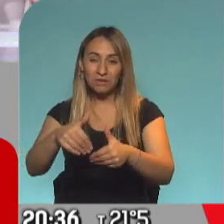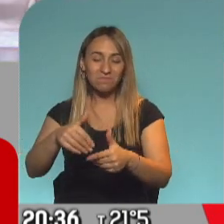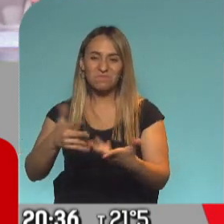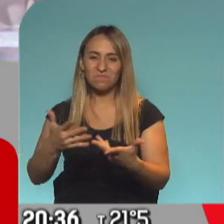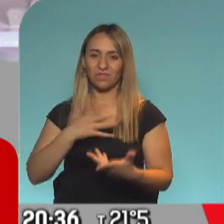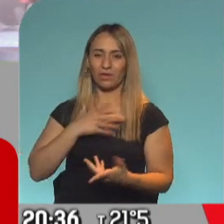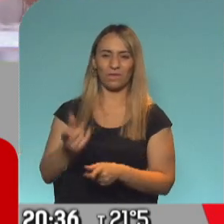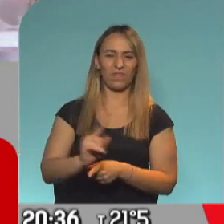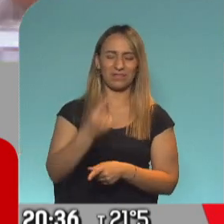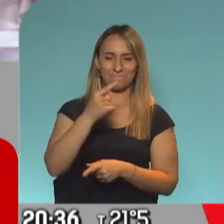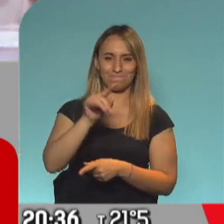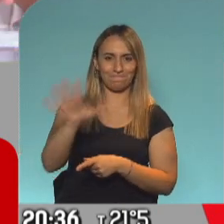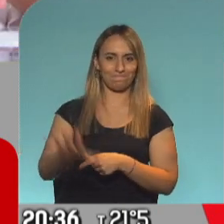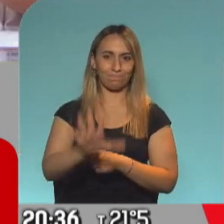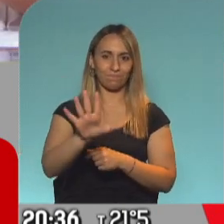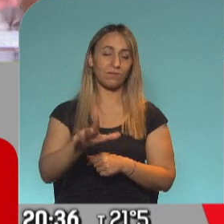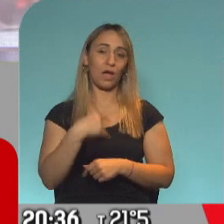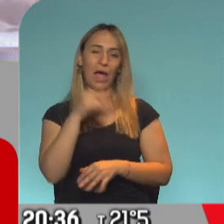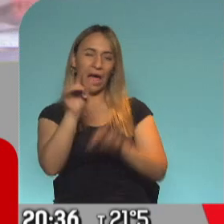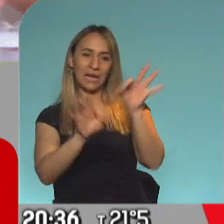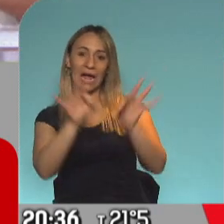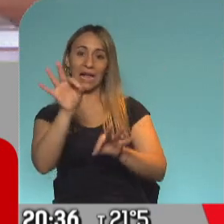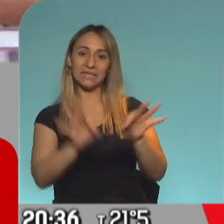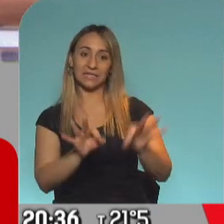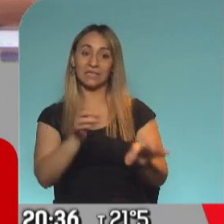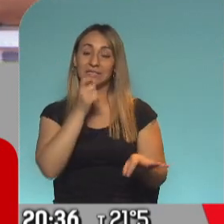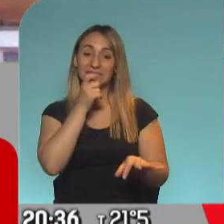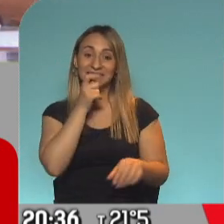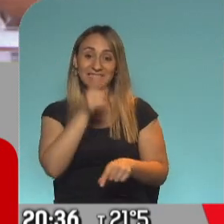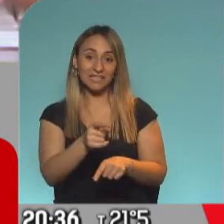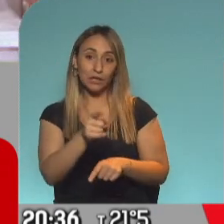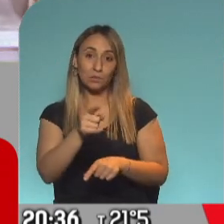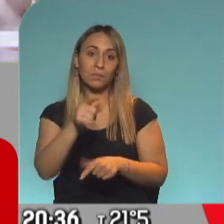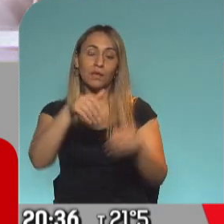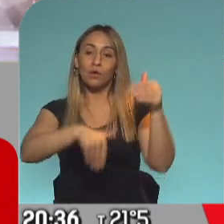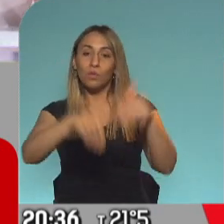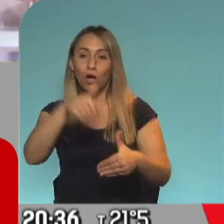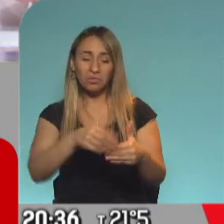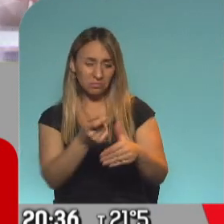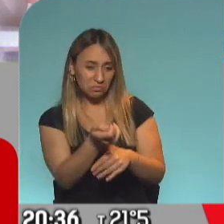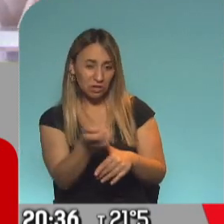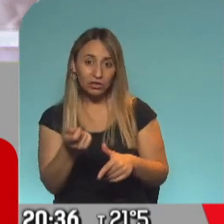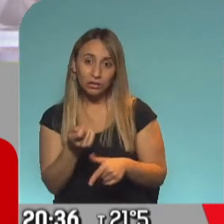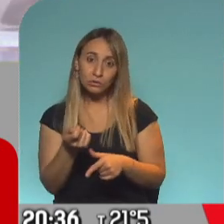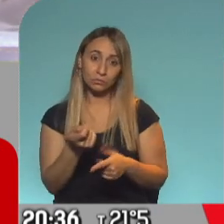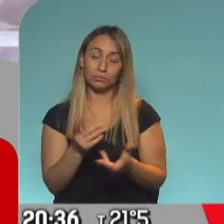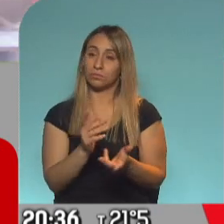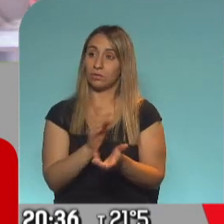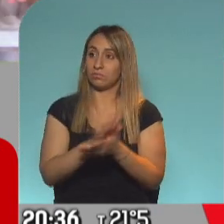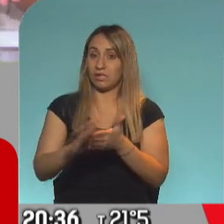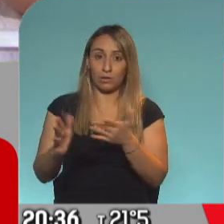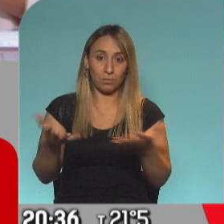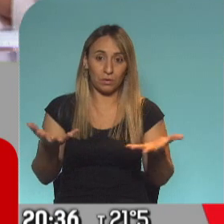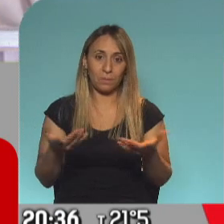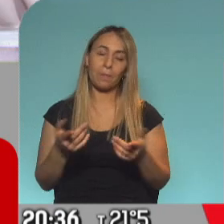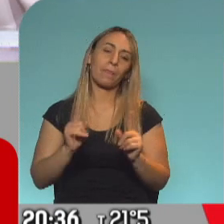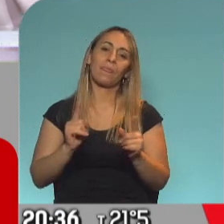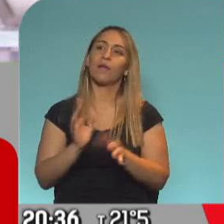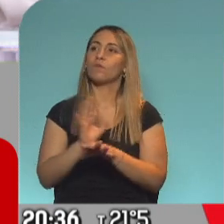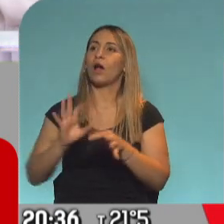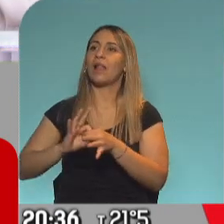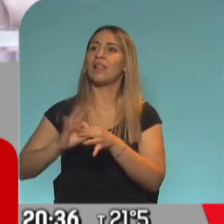se identifica como elector ni de Guaidó ni de Nicolás Maduro. Es decir, o sea, en la polarización igual quedó un núcleo en el medio